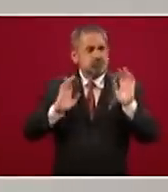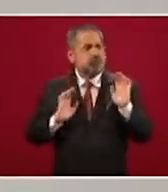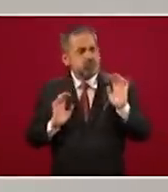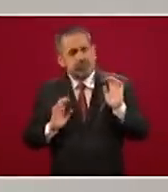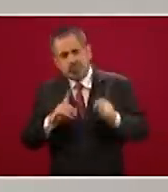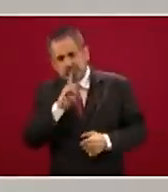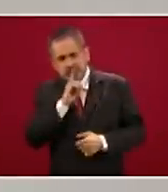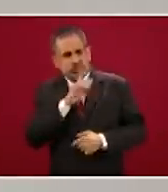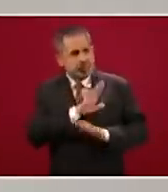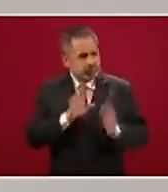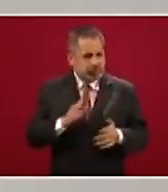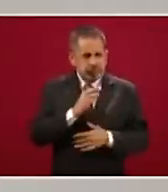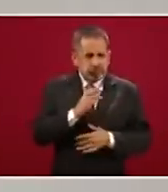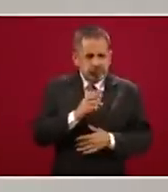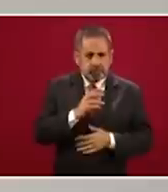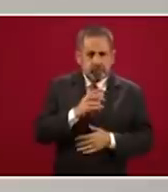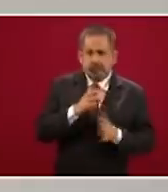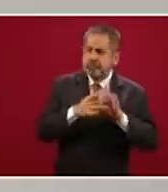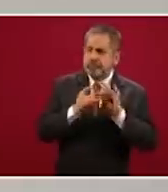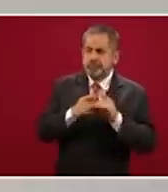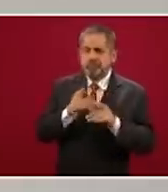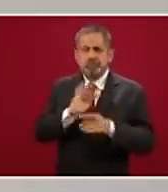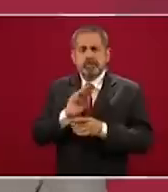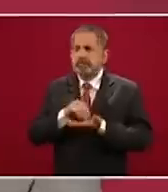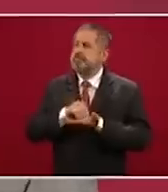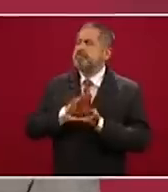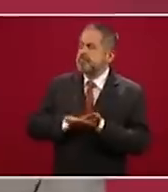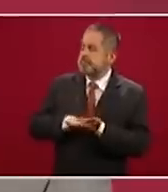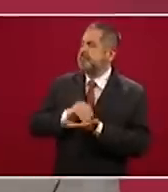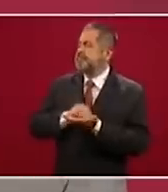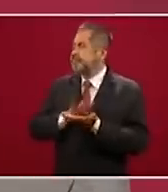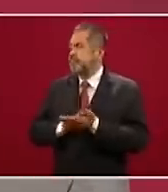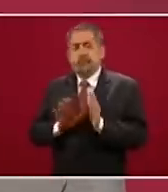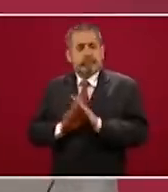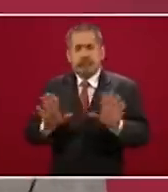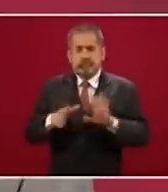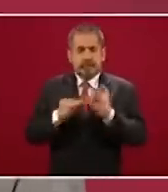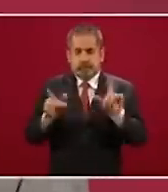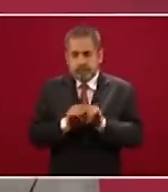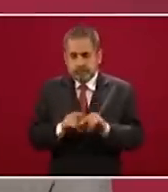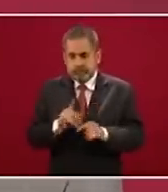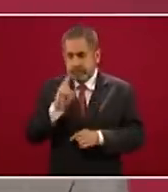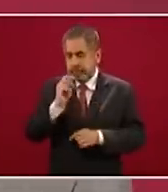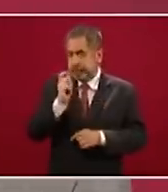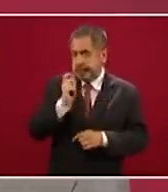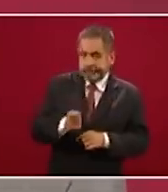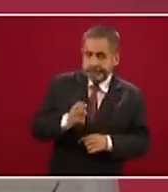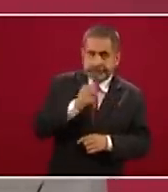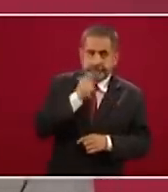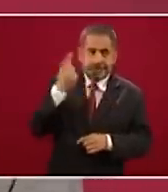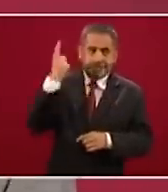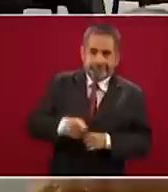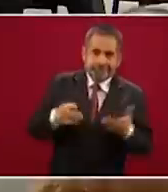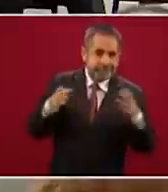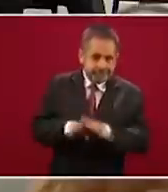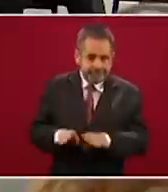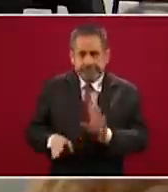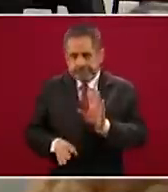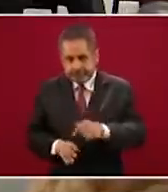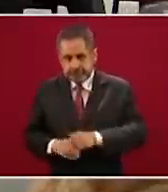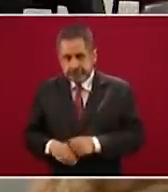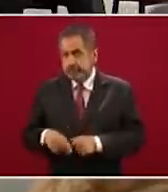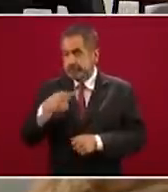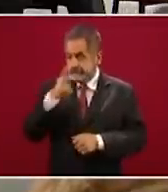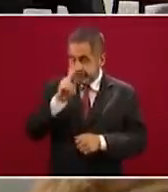propia autoridad sanitaria colegiada tomara nota del asunto. Pero en esencia, las